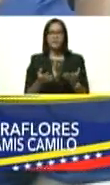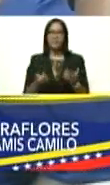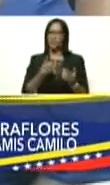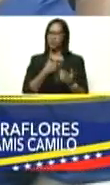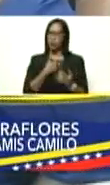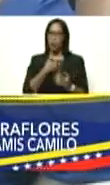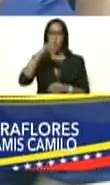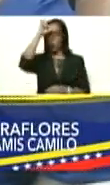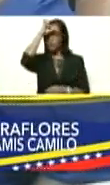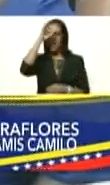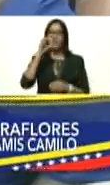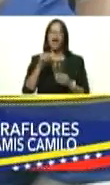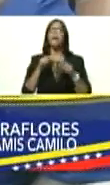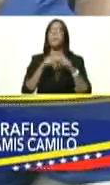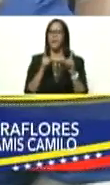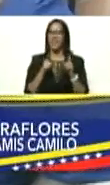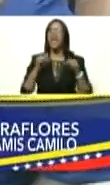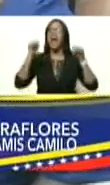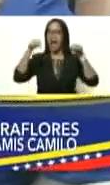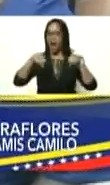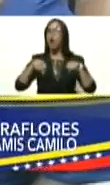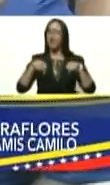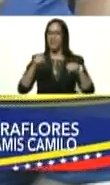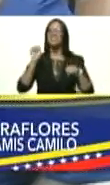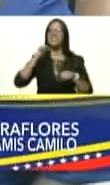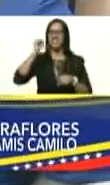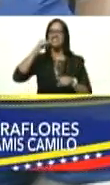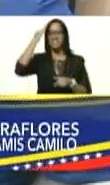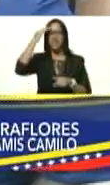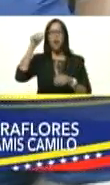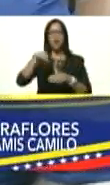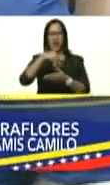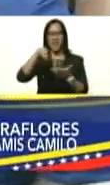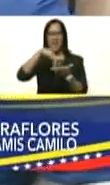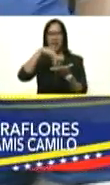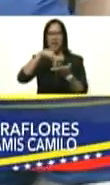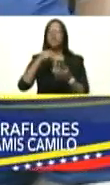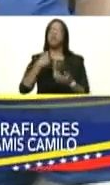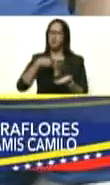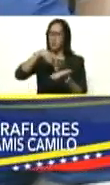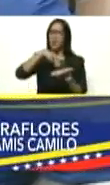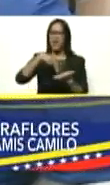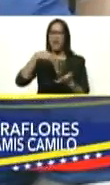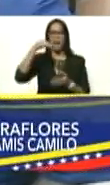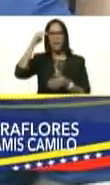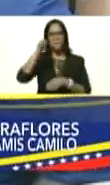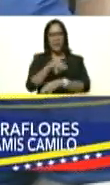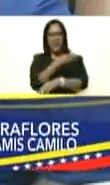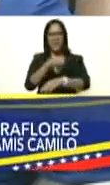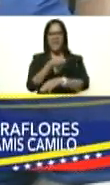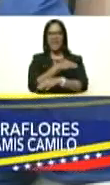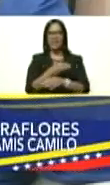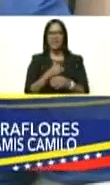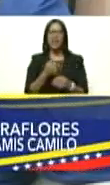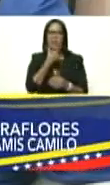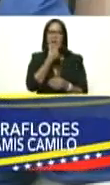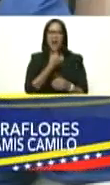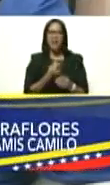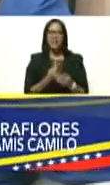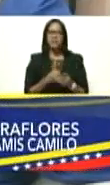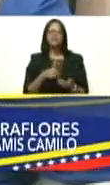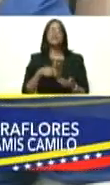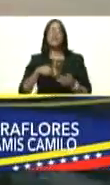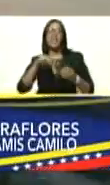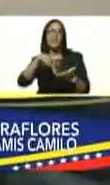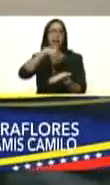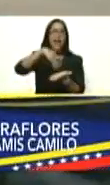bailar, porque ahora sé bailar muy bien, yo bailaba merengue. Pues era más sencillo. Y bailando